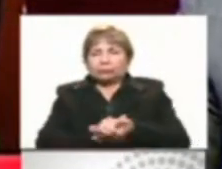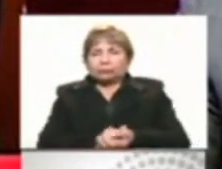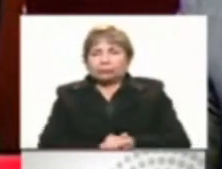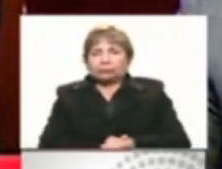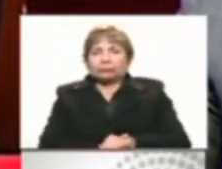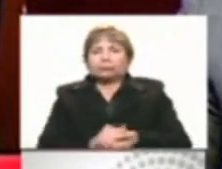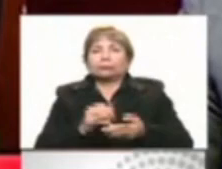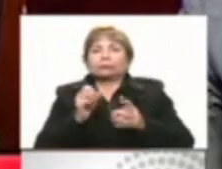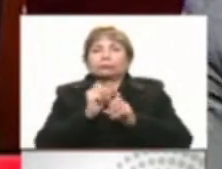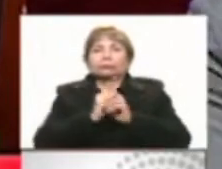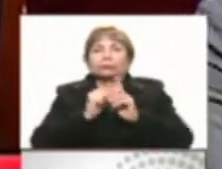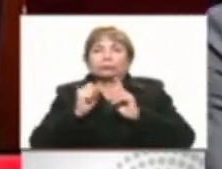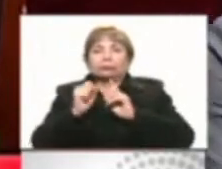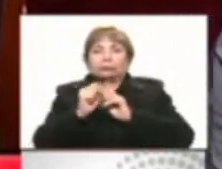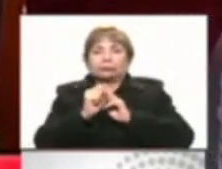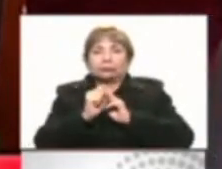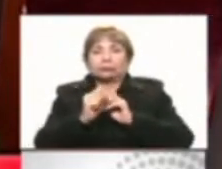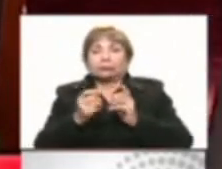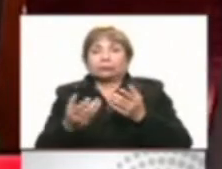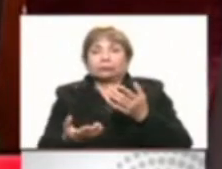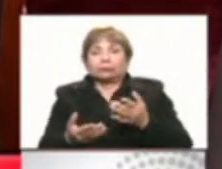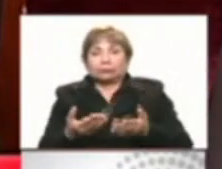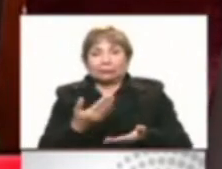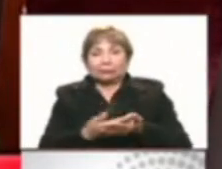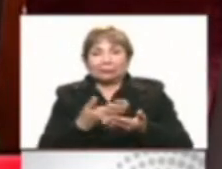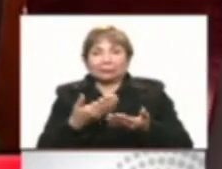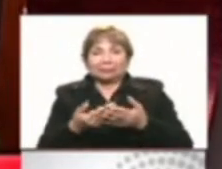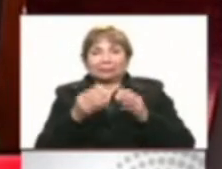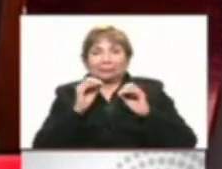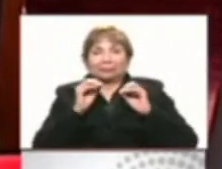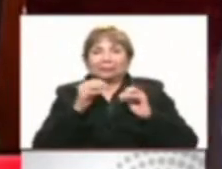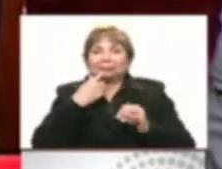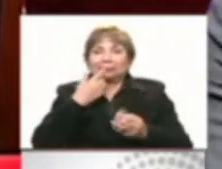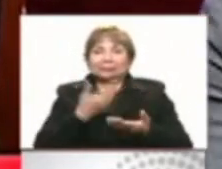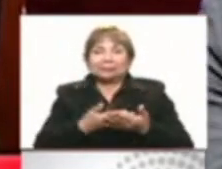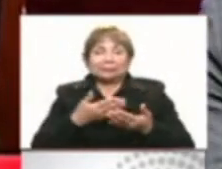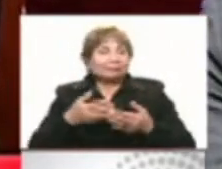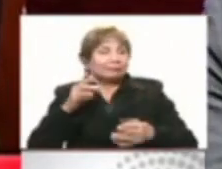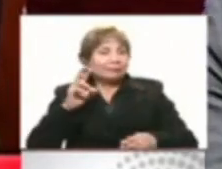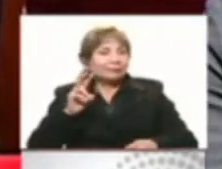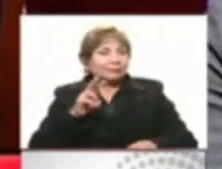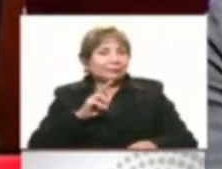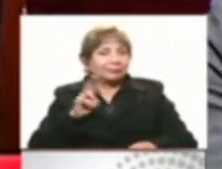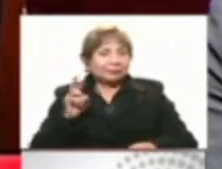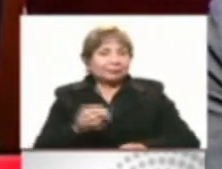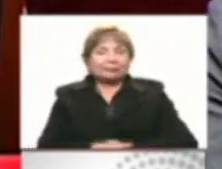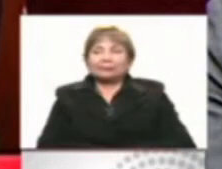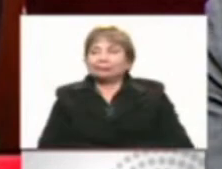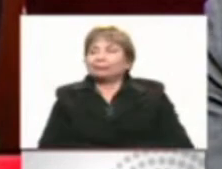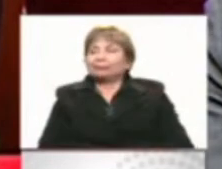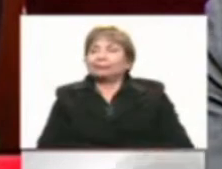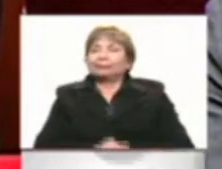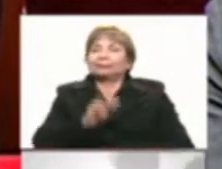inversión social en nuestro país. Les adelanto que el presupuesto 2022 tendrá una inversión pública de